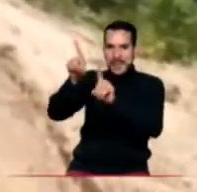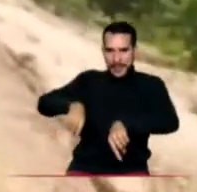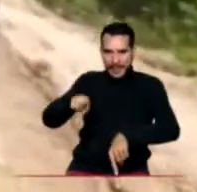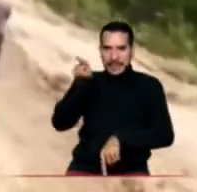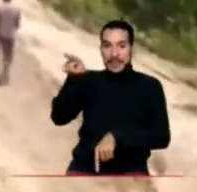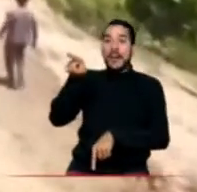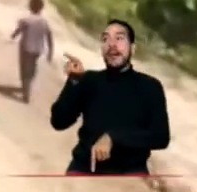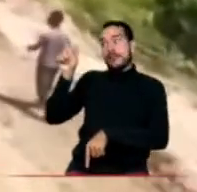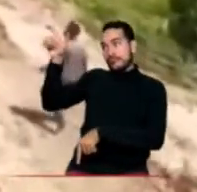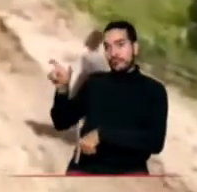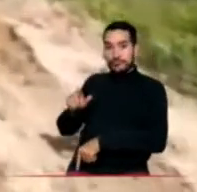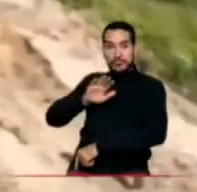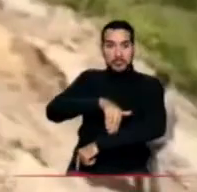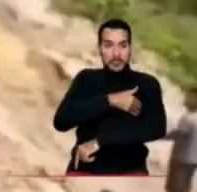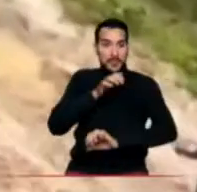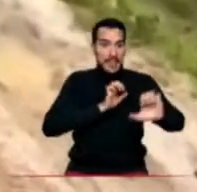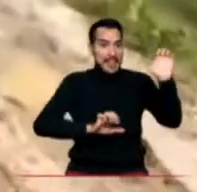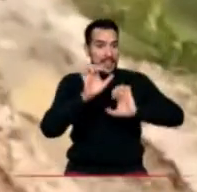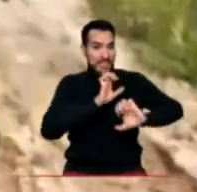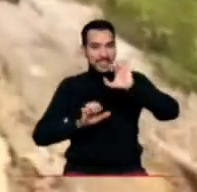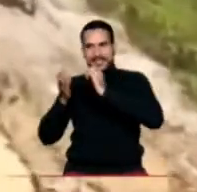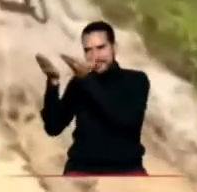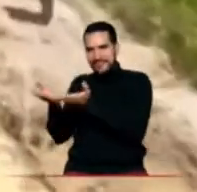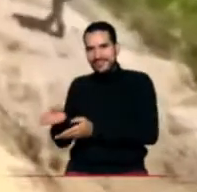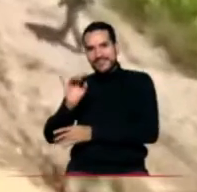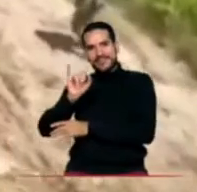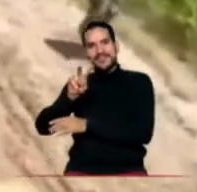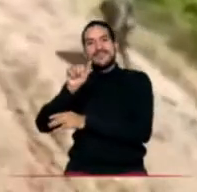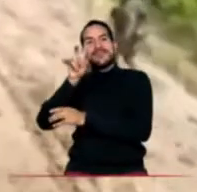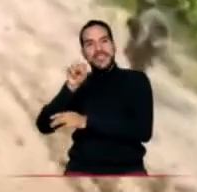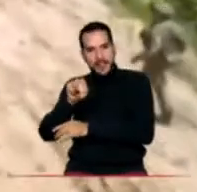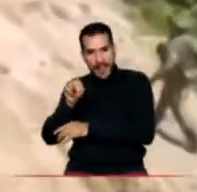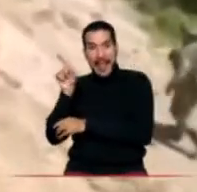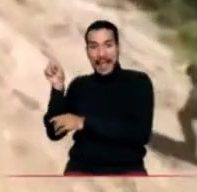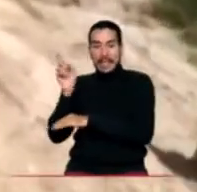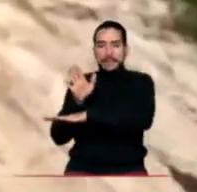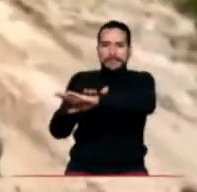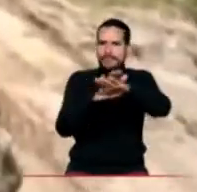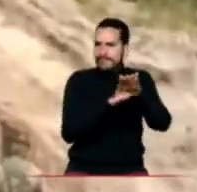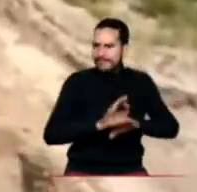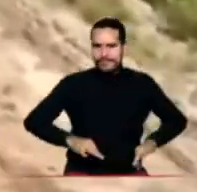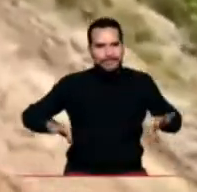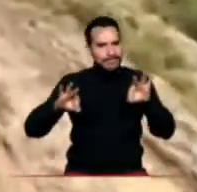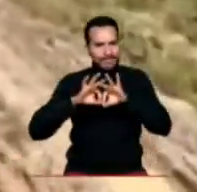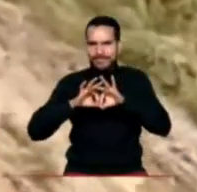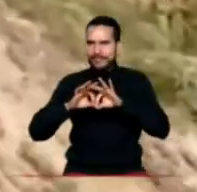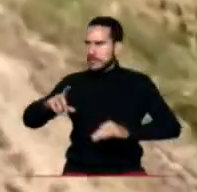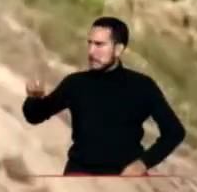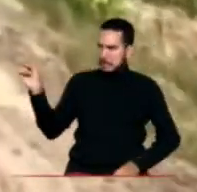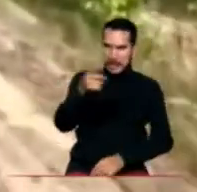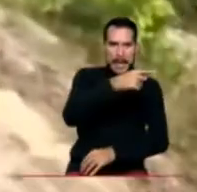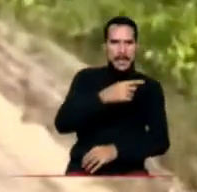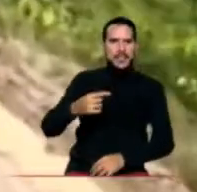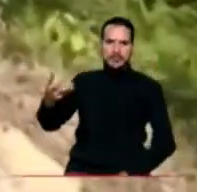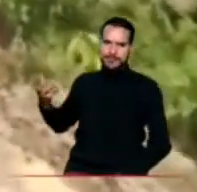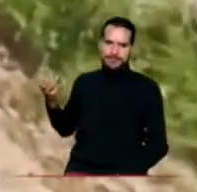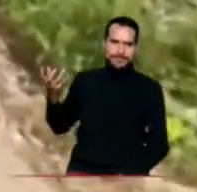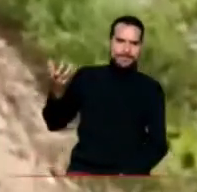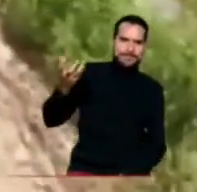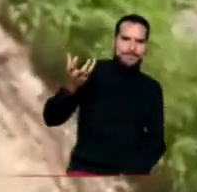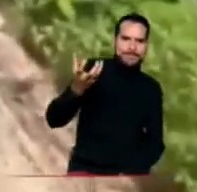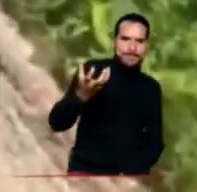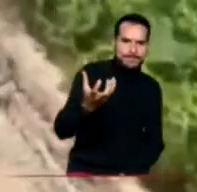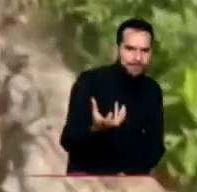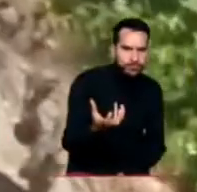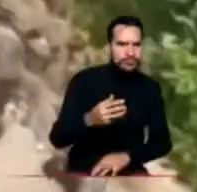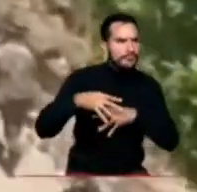Iván Velásquez, aseguró que es necesario un reposicionamiento de tropas para consolidar el control del territorio y así